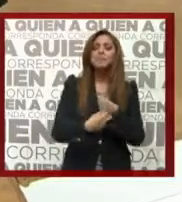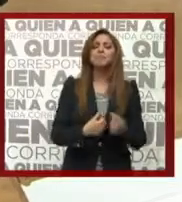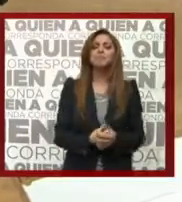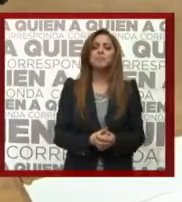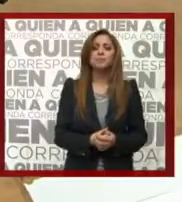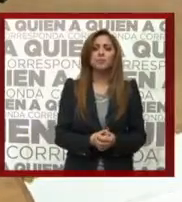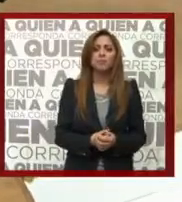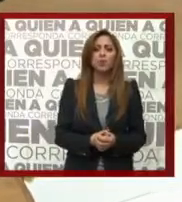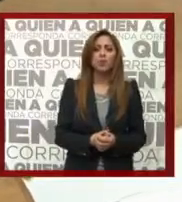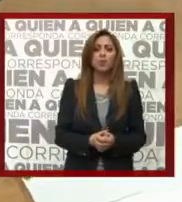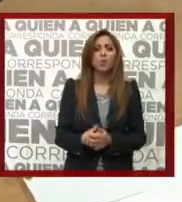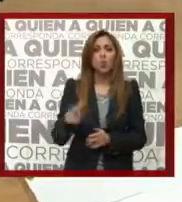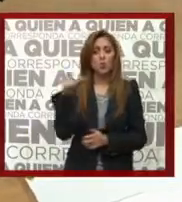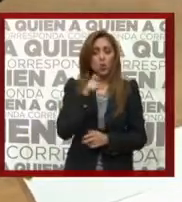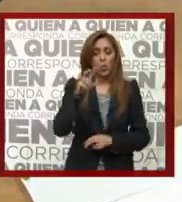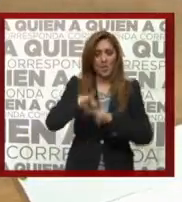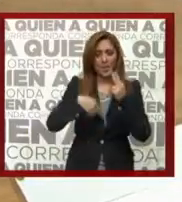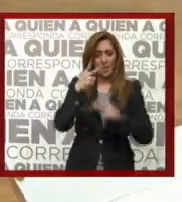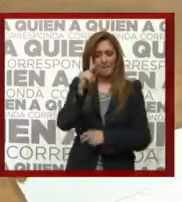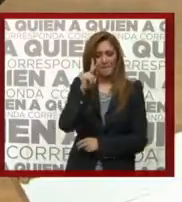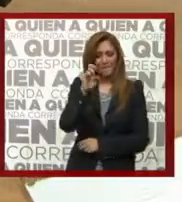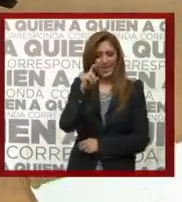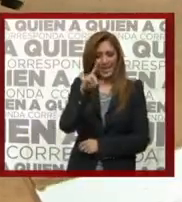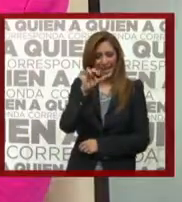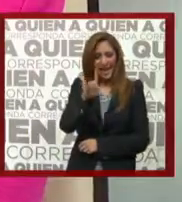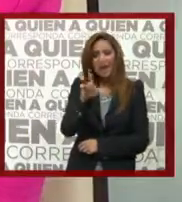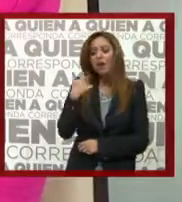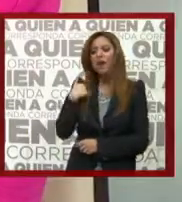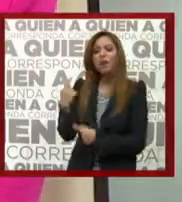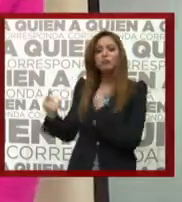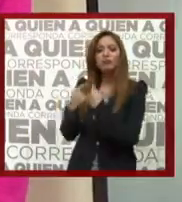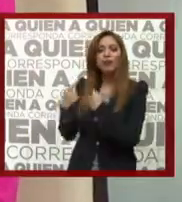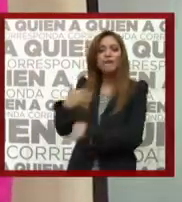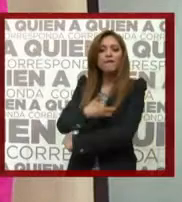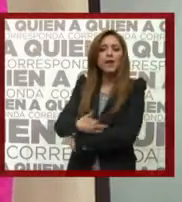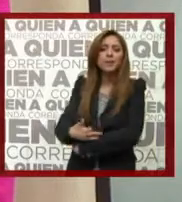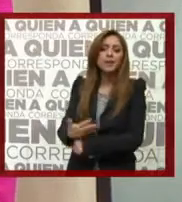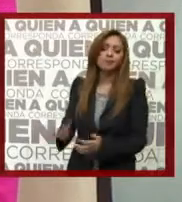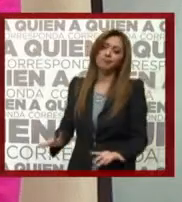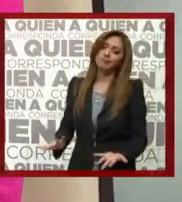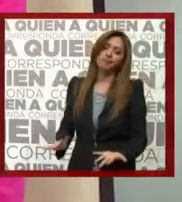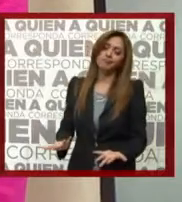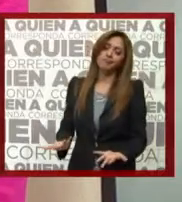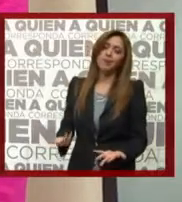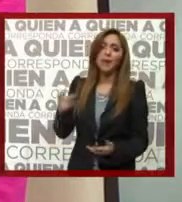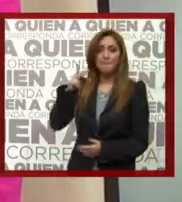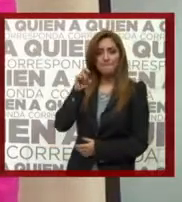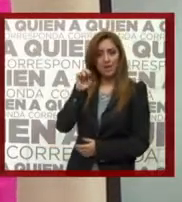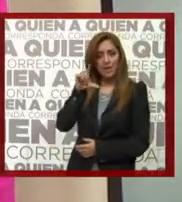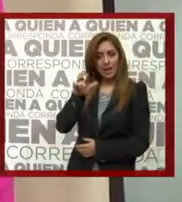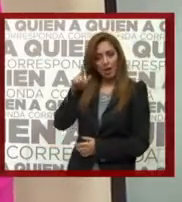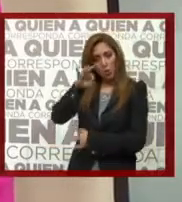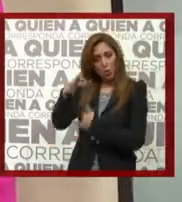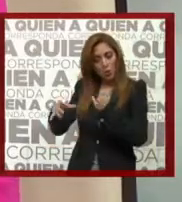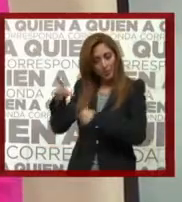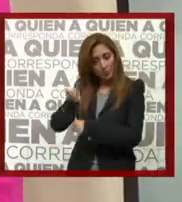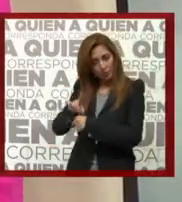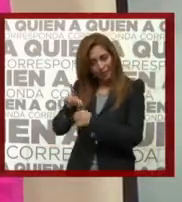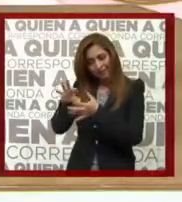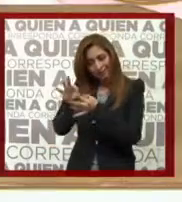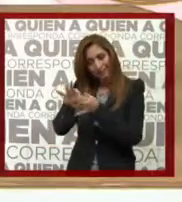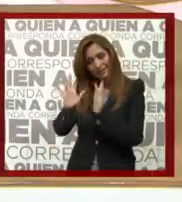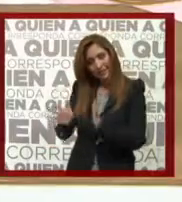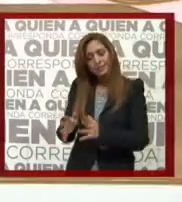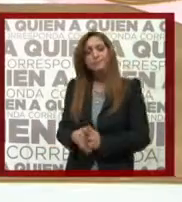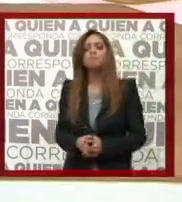quieren llevar al penal los problemas familiares. El penal es la última ratio, o sea, ver, cuando todo... Ahí te estás metiendo en un terreno que tenemos